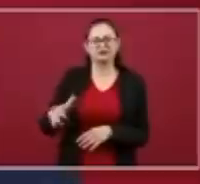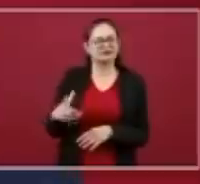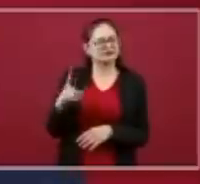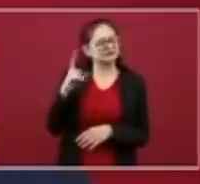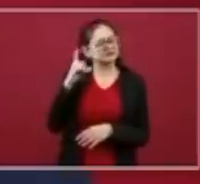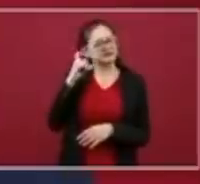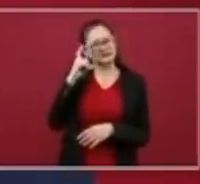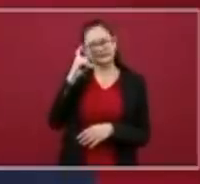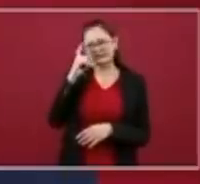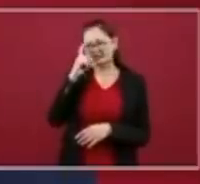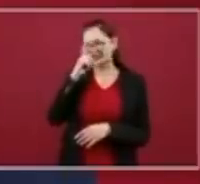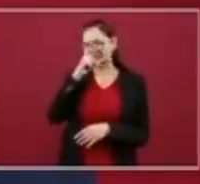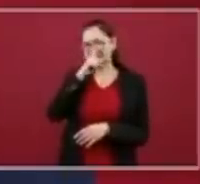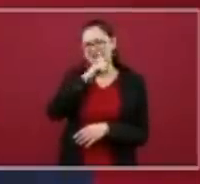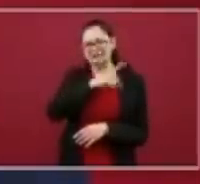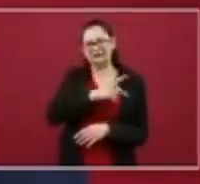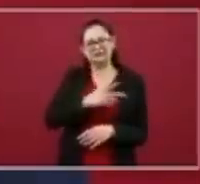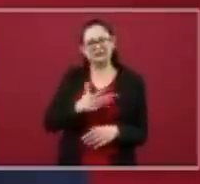difícil,